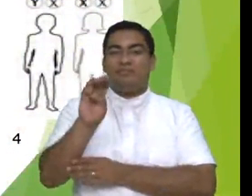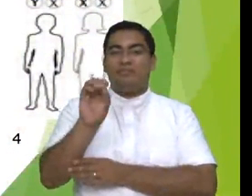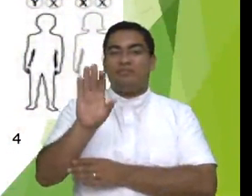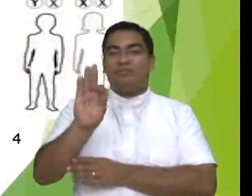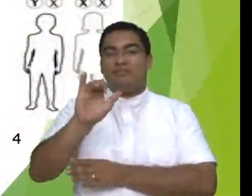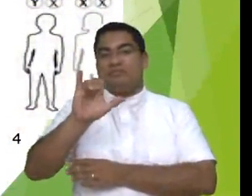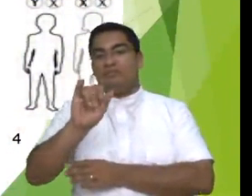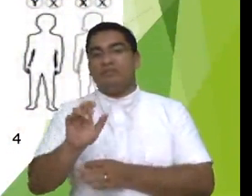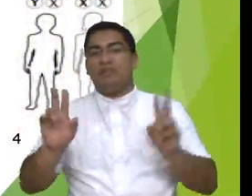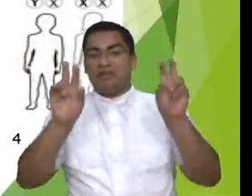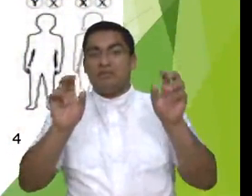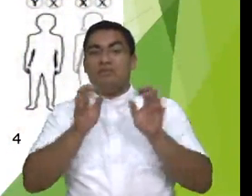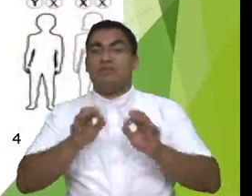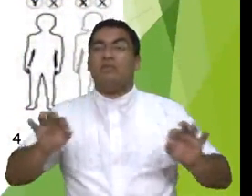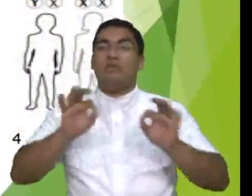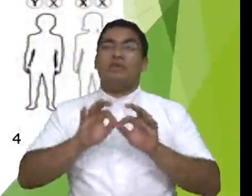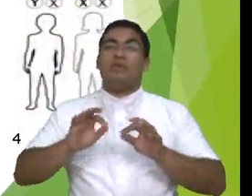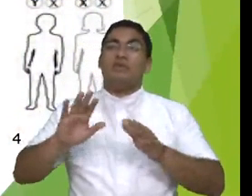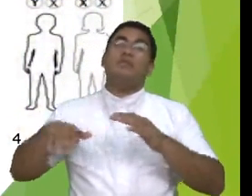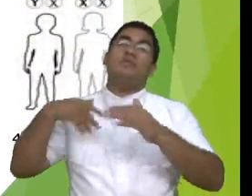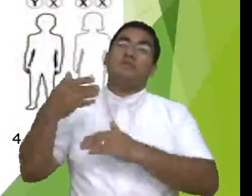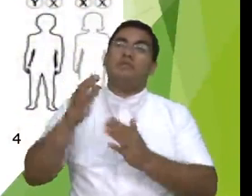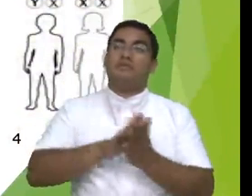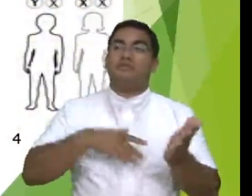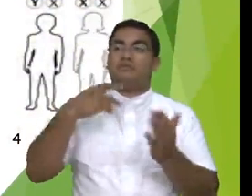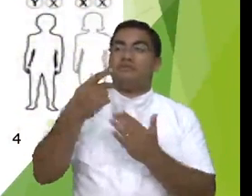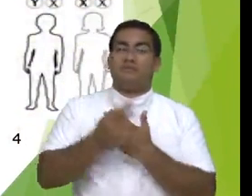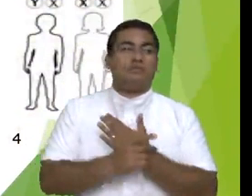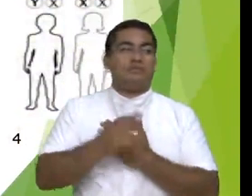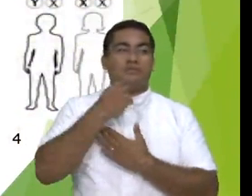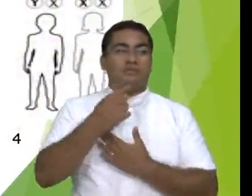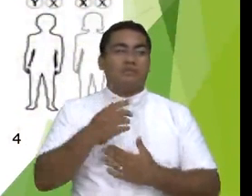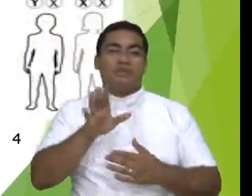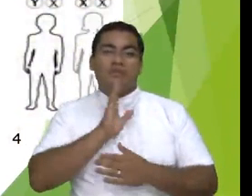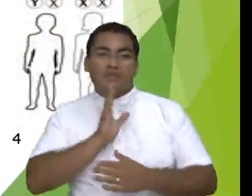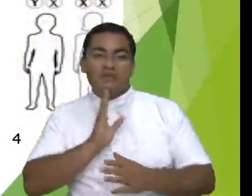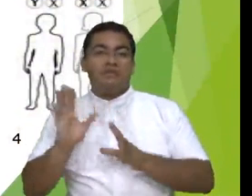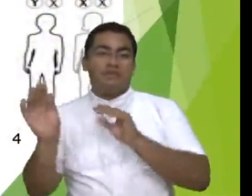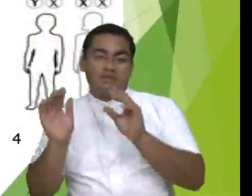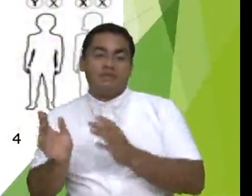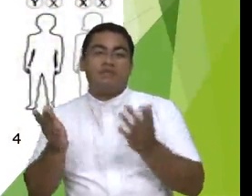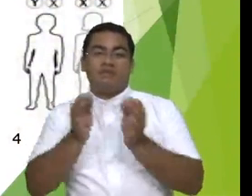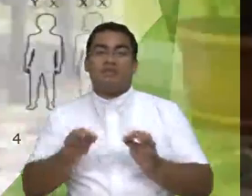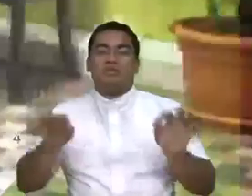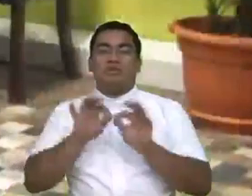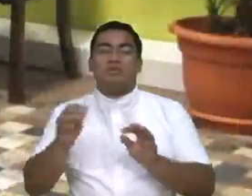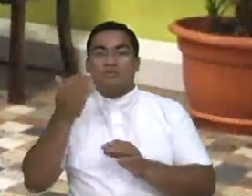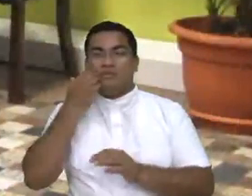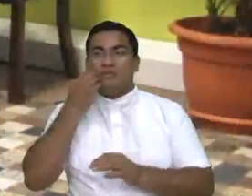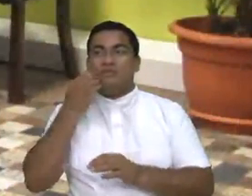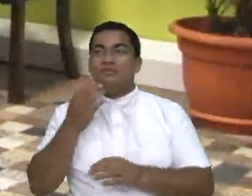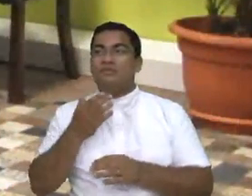Interesante este tema, doctor. Yo creo que lo vamos a invitar en otro programa, para seguir hablando más sobre este trastorno.